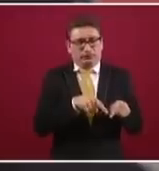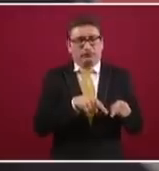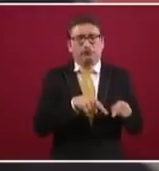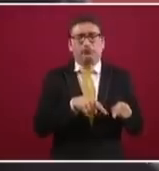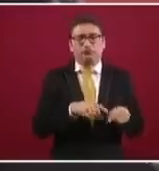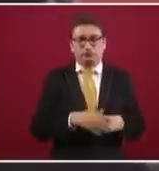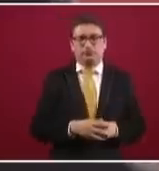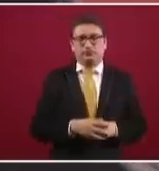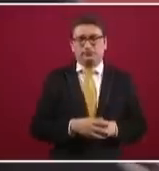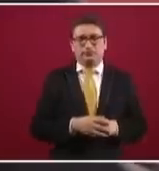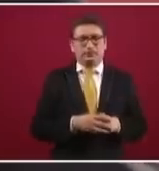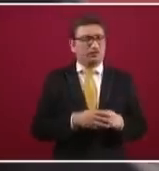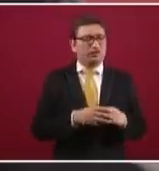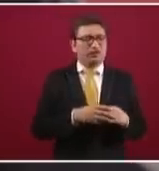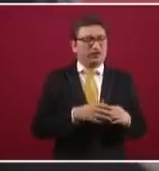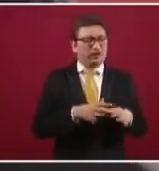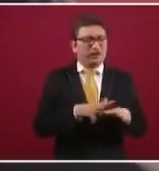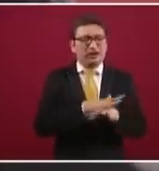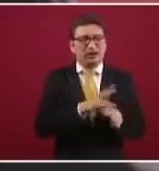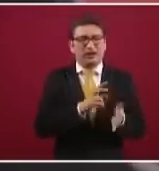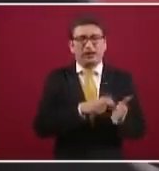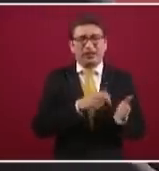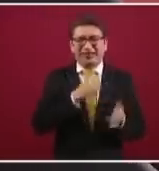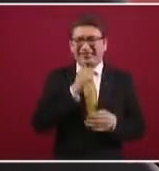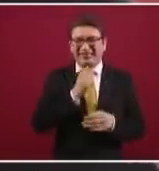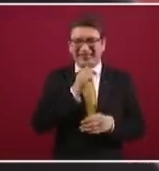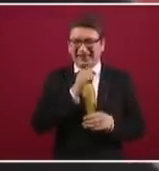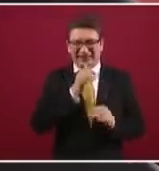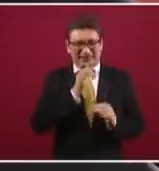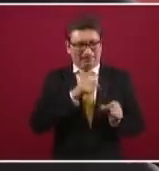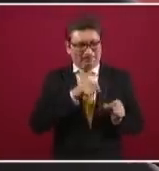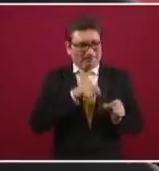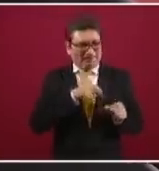que no se altere nada, que todo sigue igual.